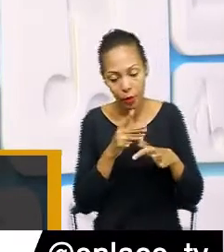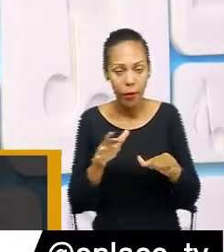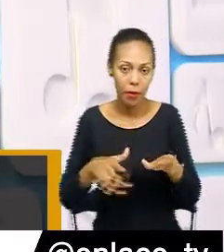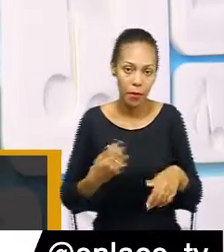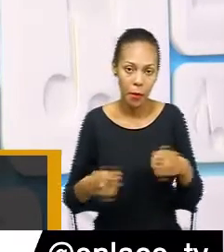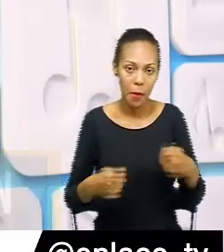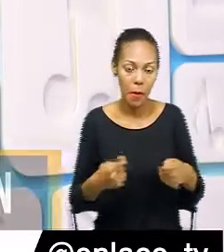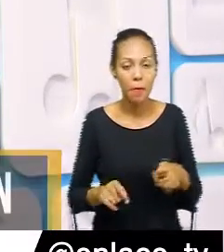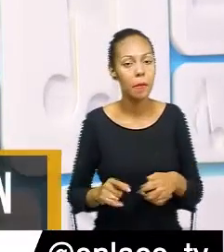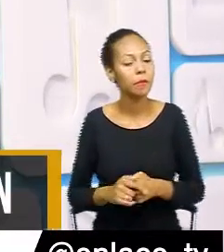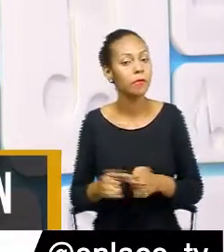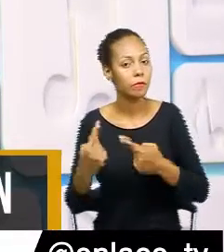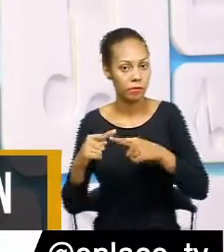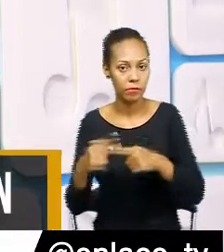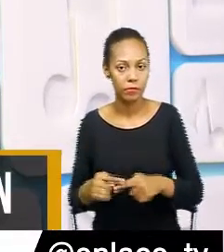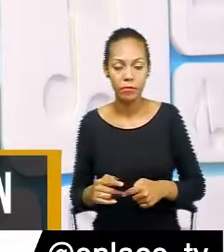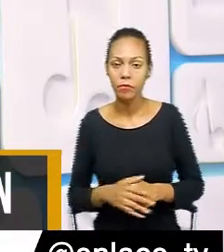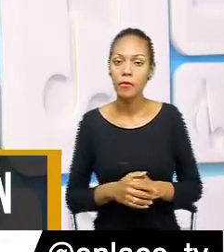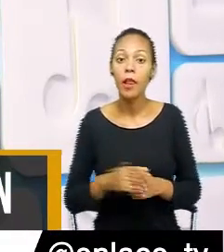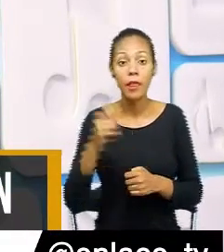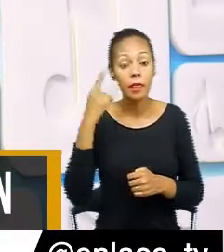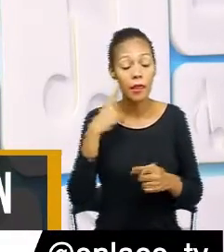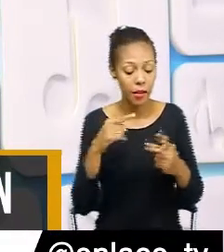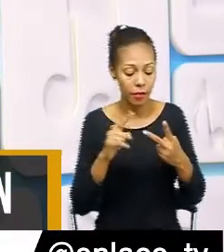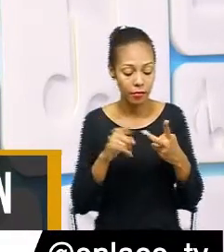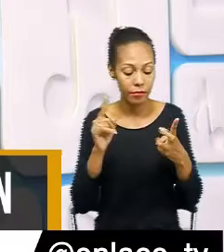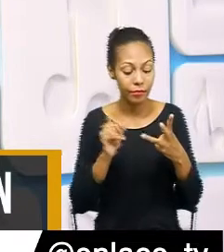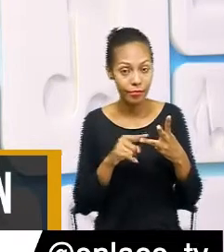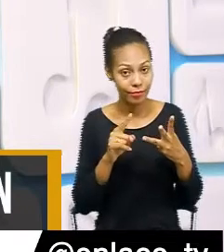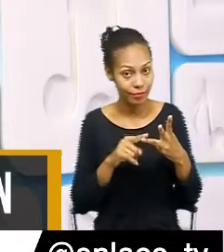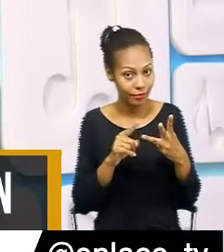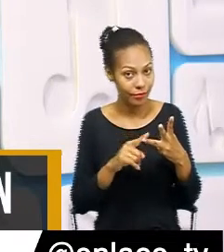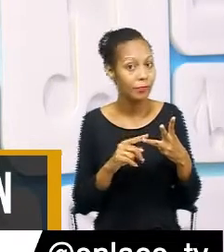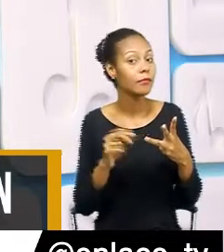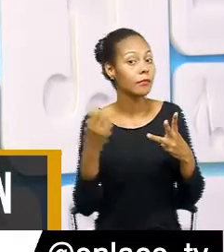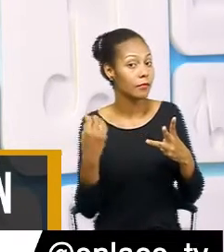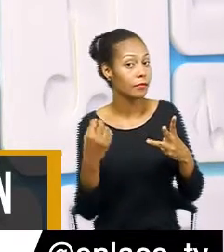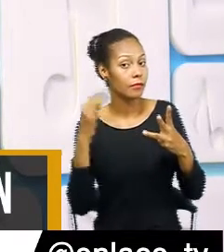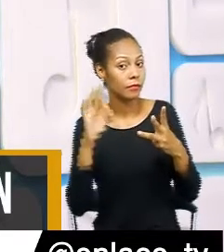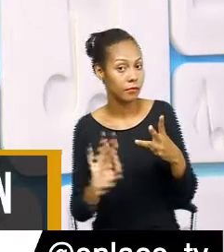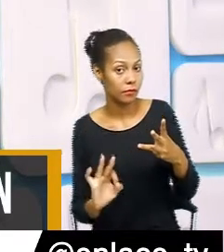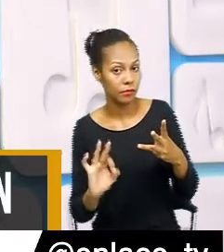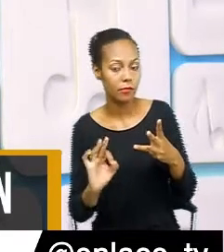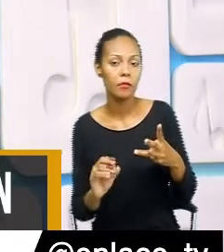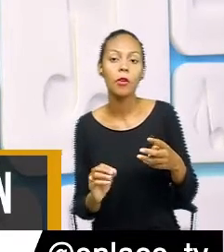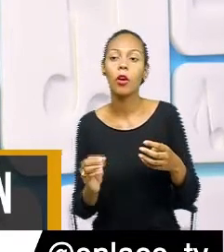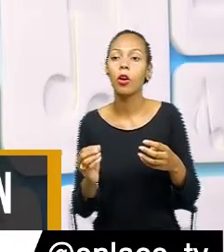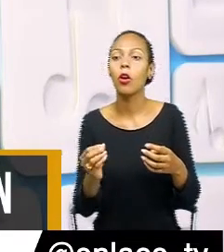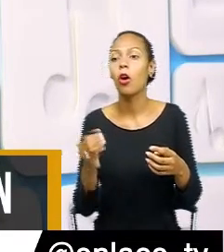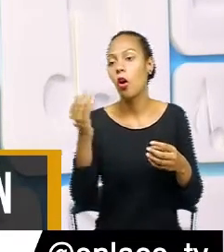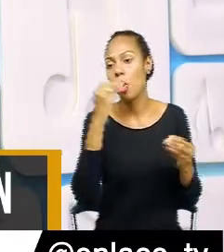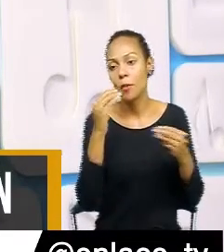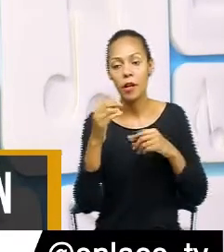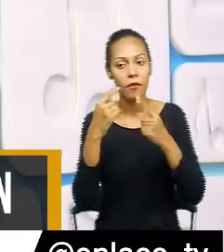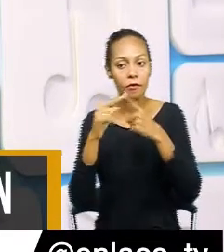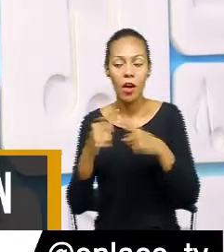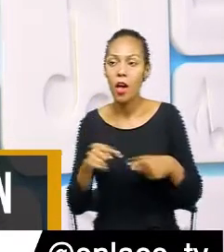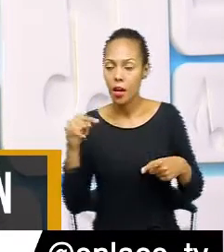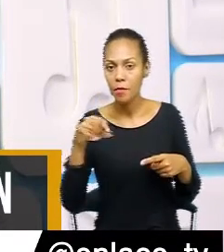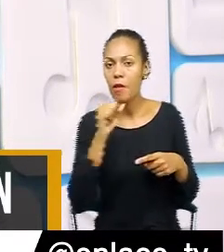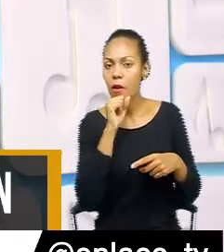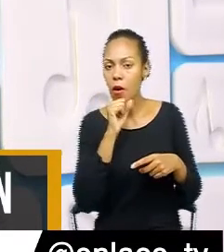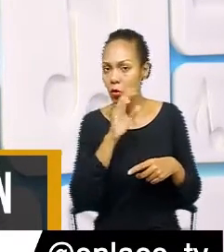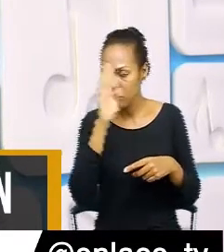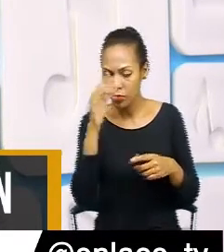El día 13 se espera cerrar con broche de oro. Vamos a tener comidas típicas, bailes a través